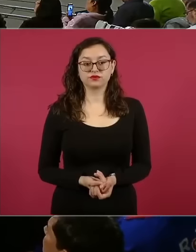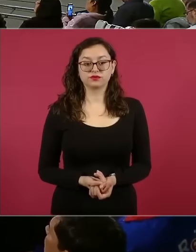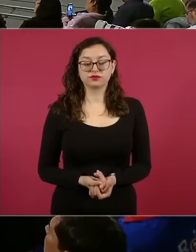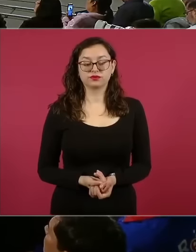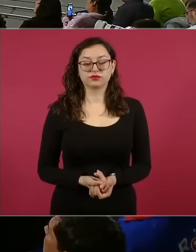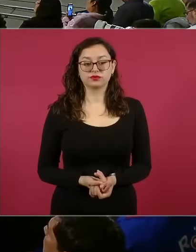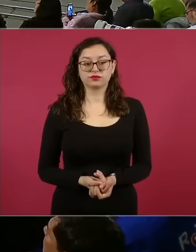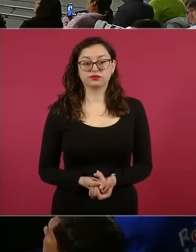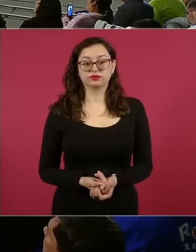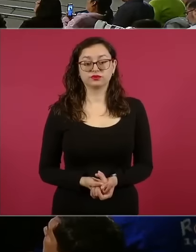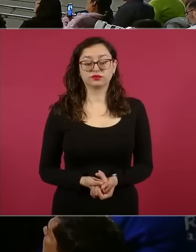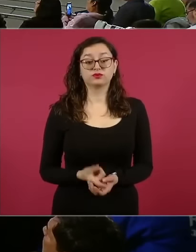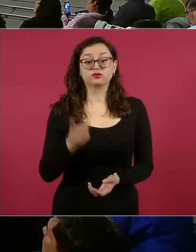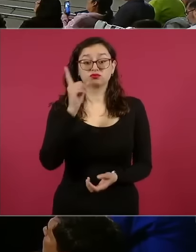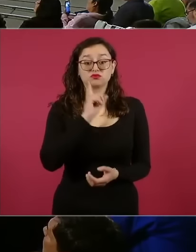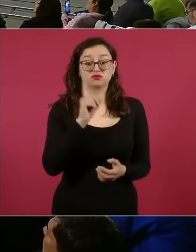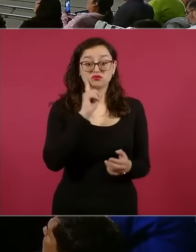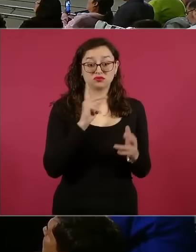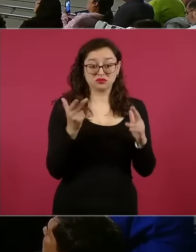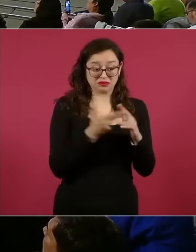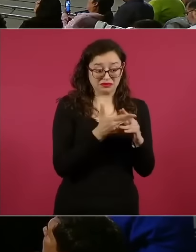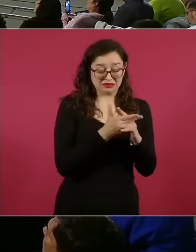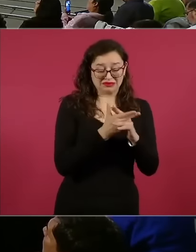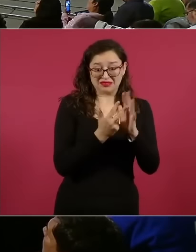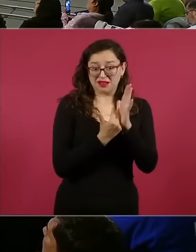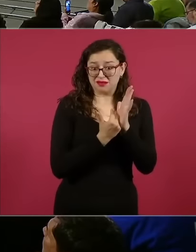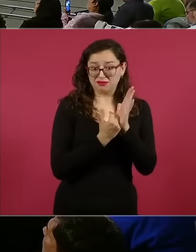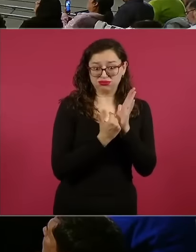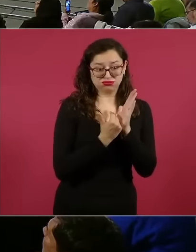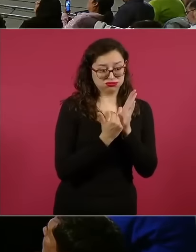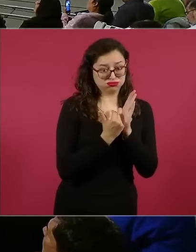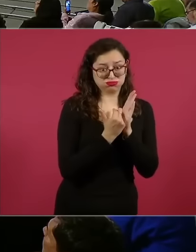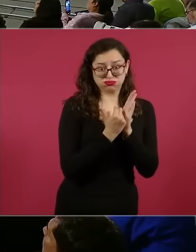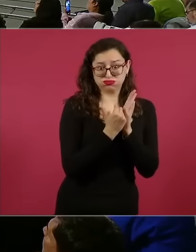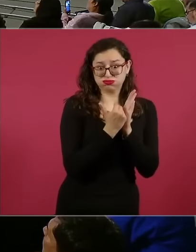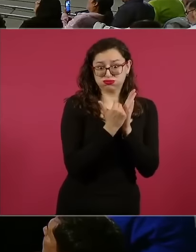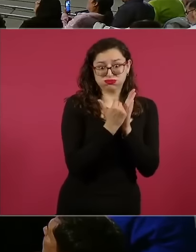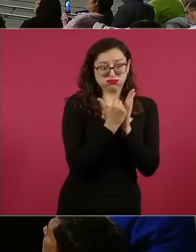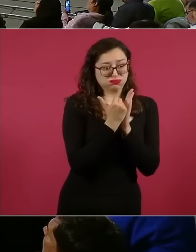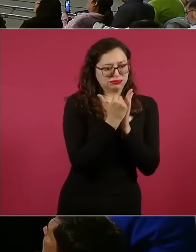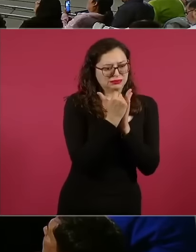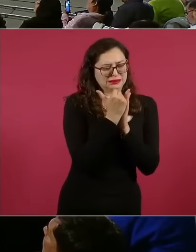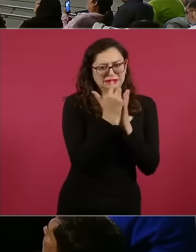se nos incrementó mucho y coincide